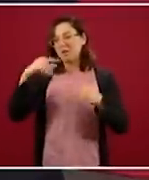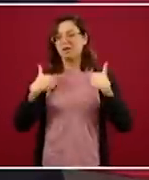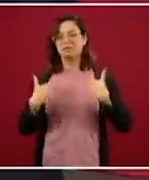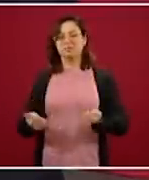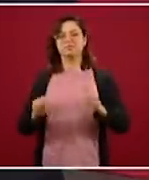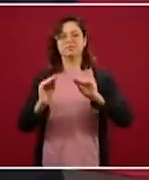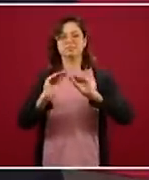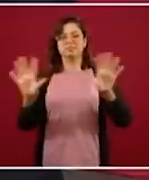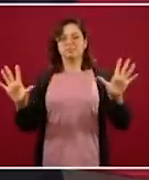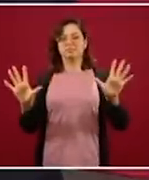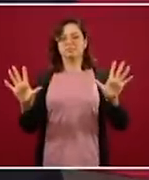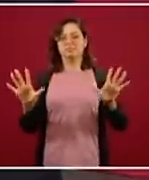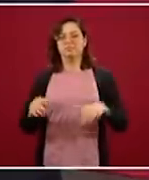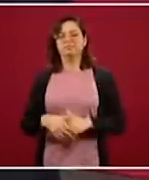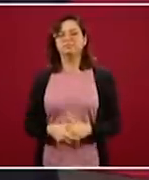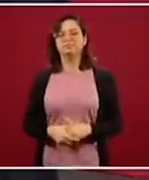sea,